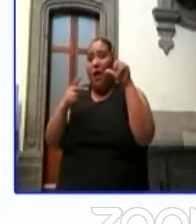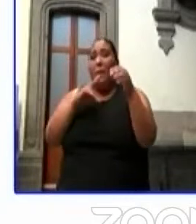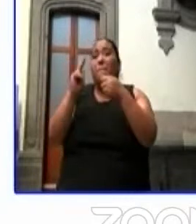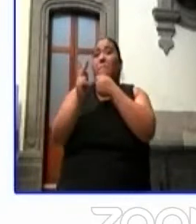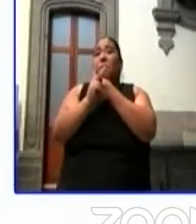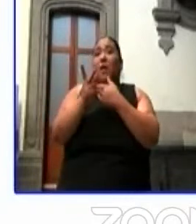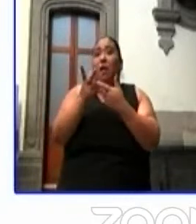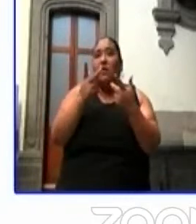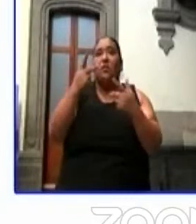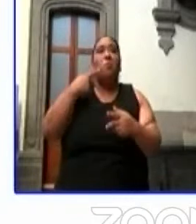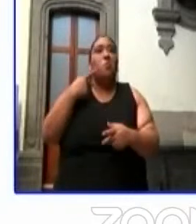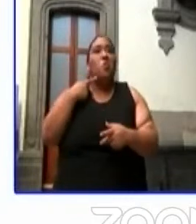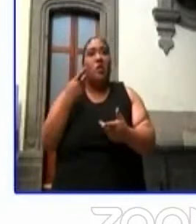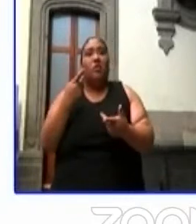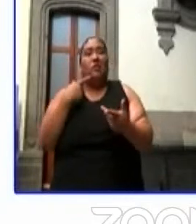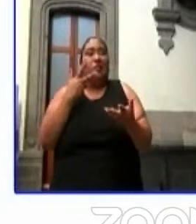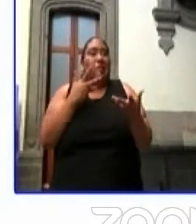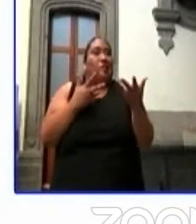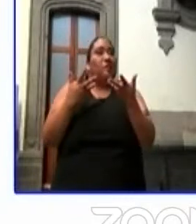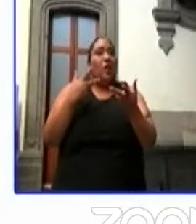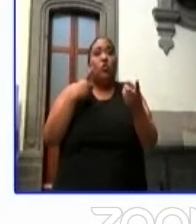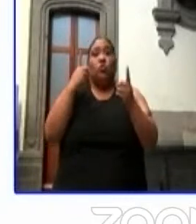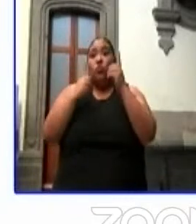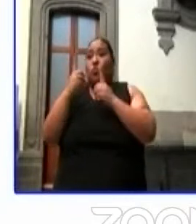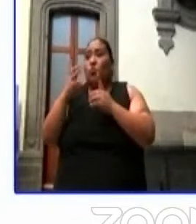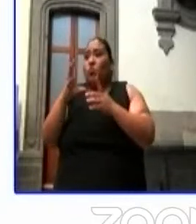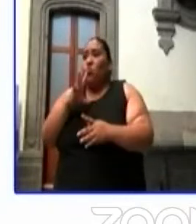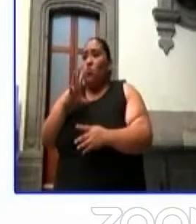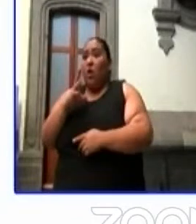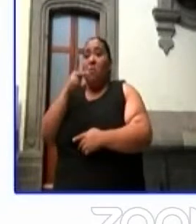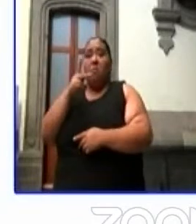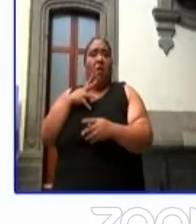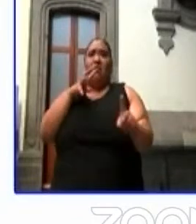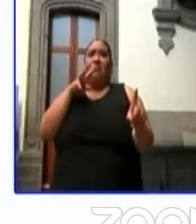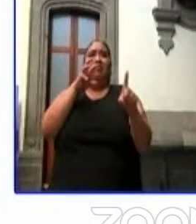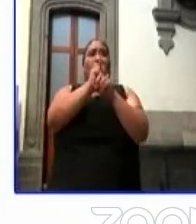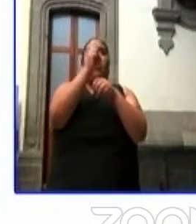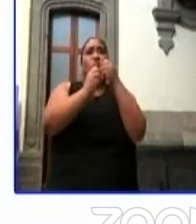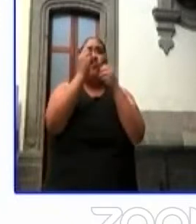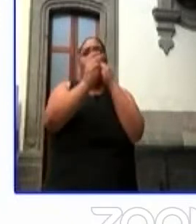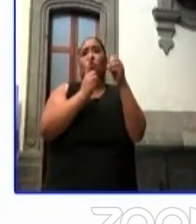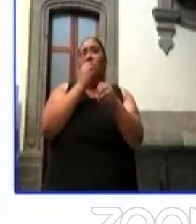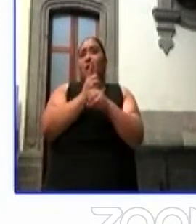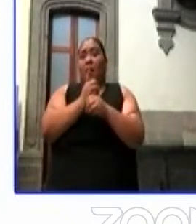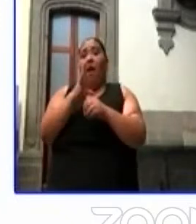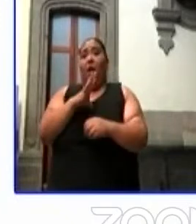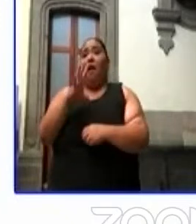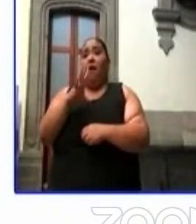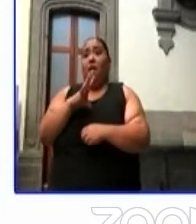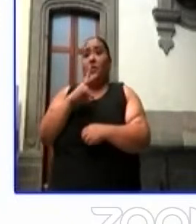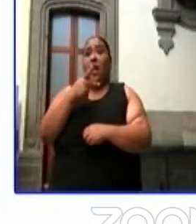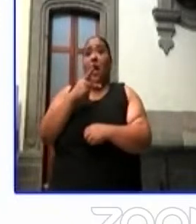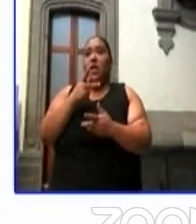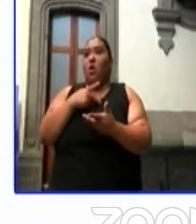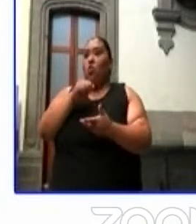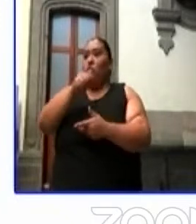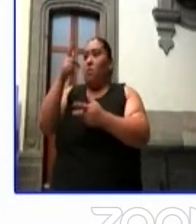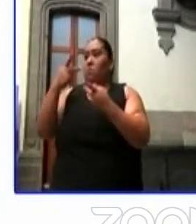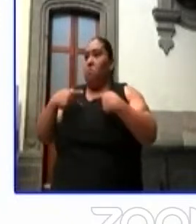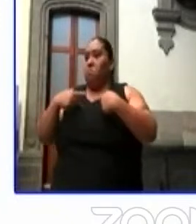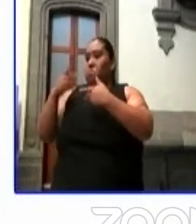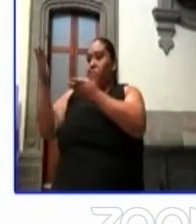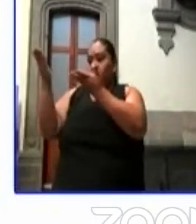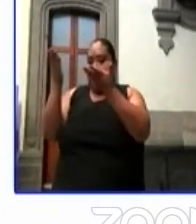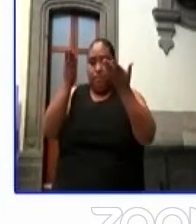mucha incertidumbre, pero también hay mucha oportunidad. Y el que llegue alguien más nos abre una ventana